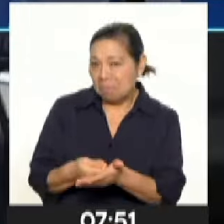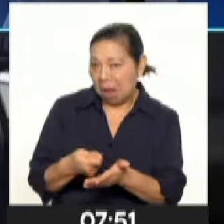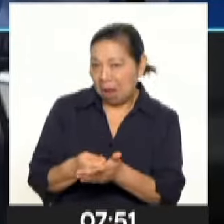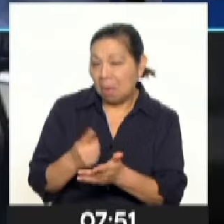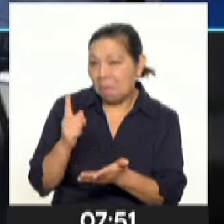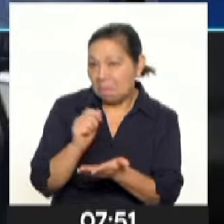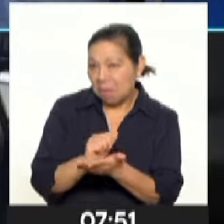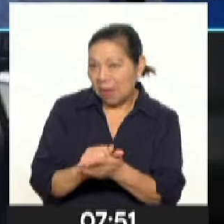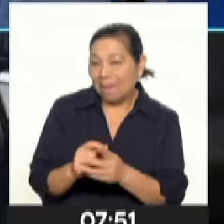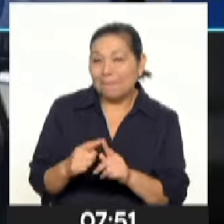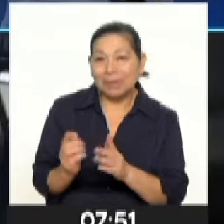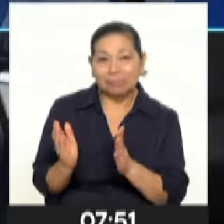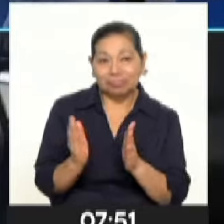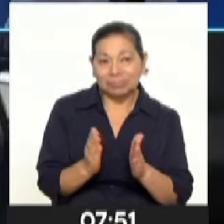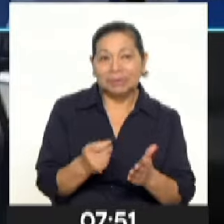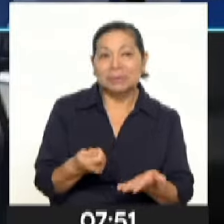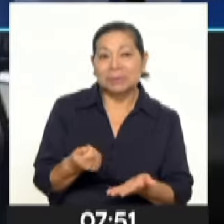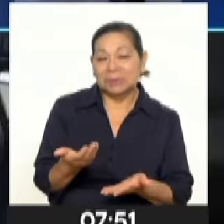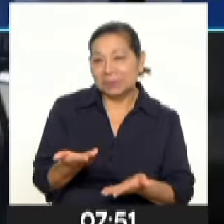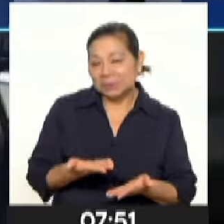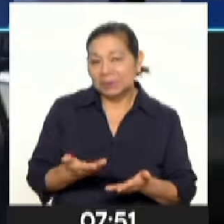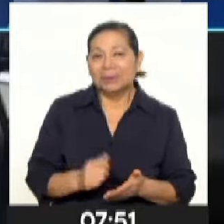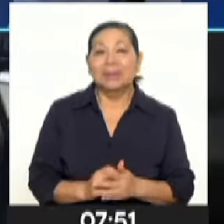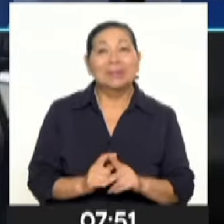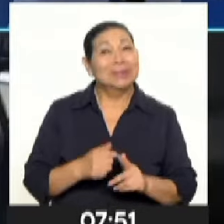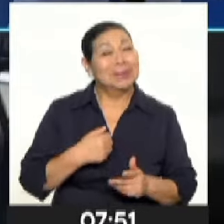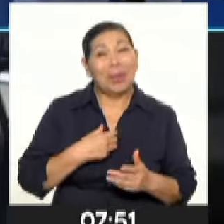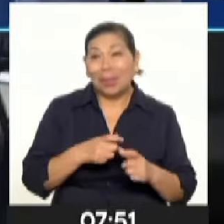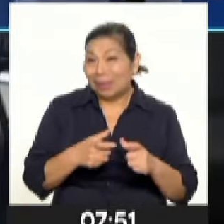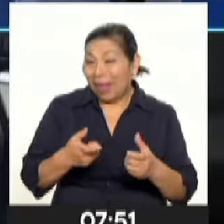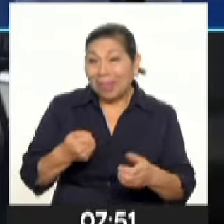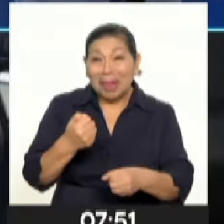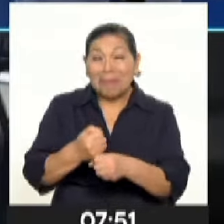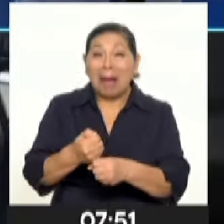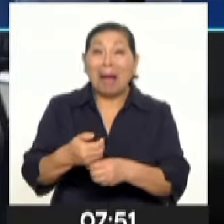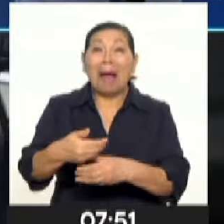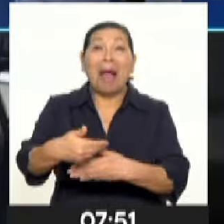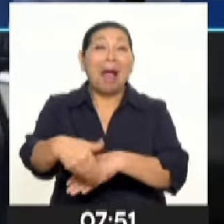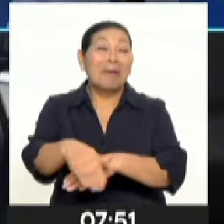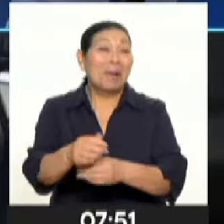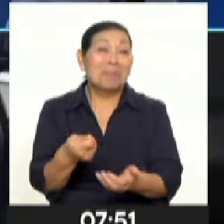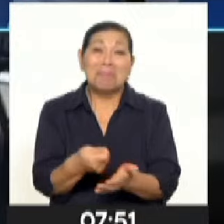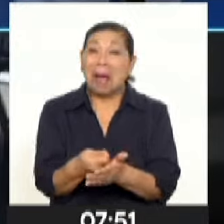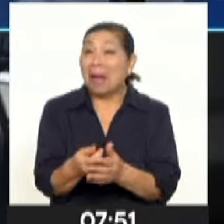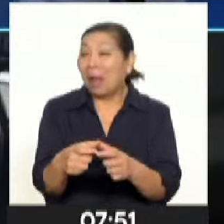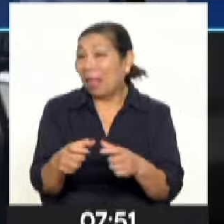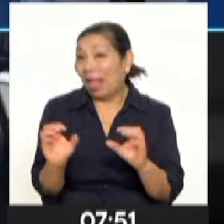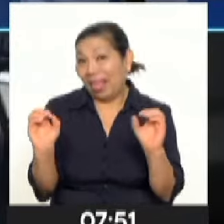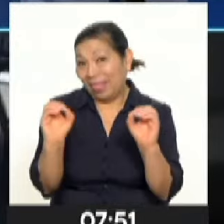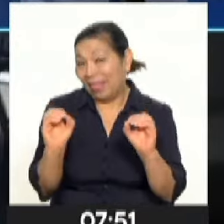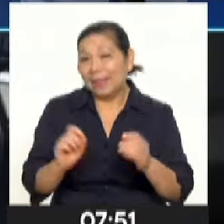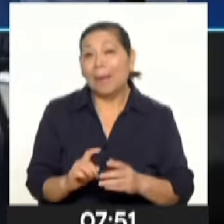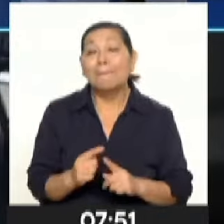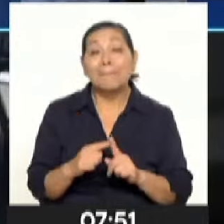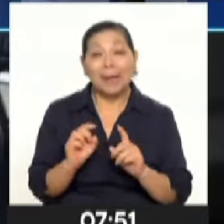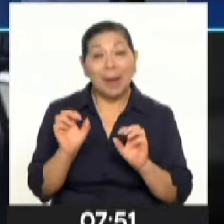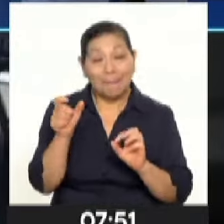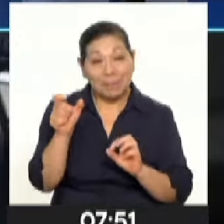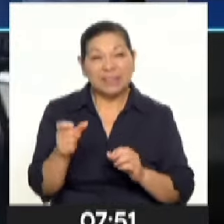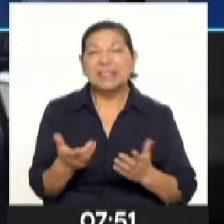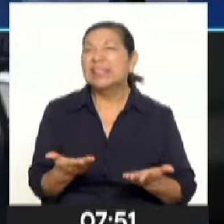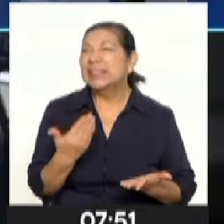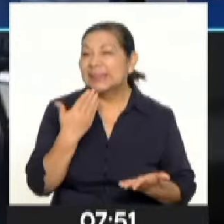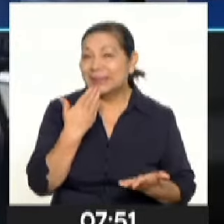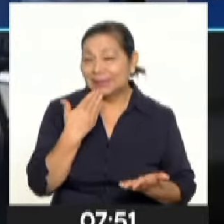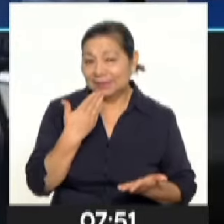que son informales y reciben el dinero en efectivo, lamentablemente no están en este sistema, ¿ya? Entonces, para dependientes formales solamente. ¿Y en qué